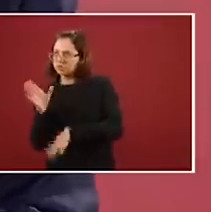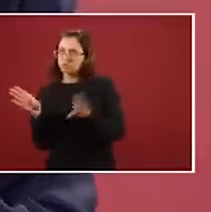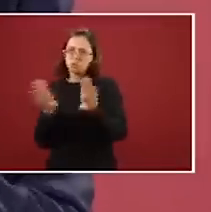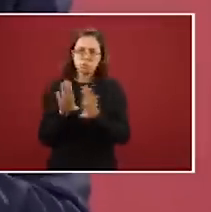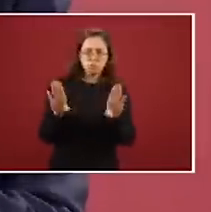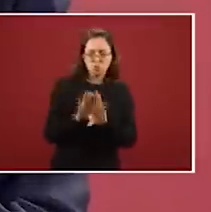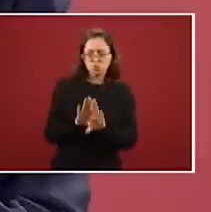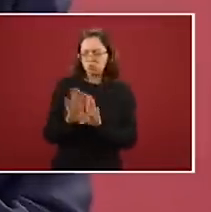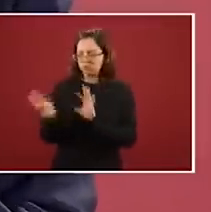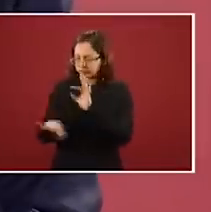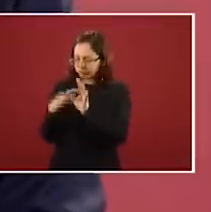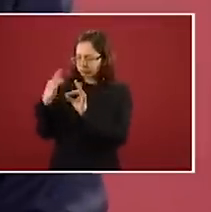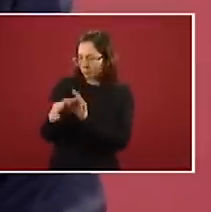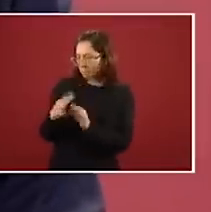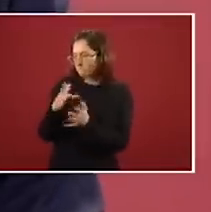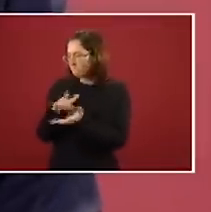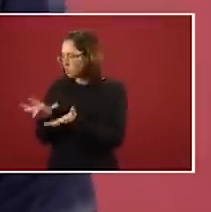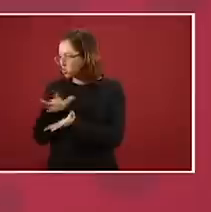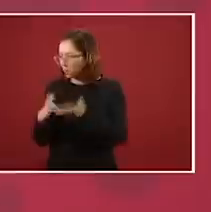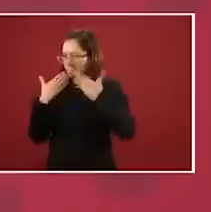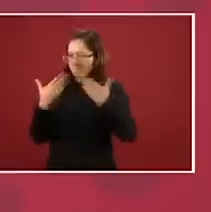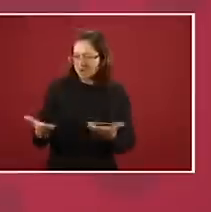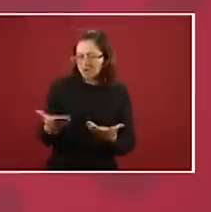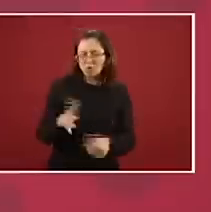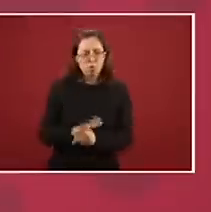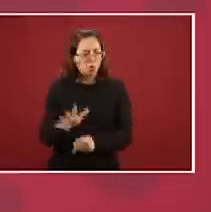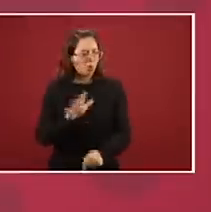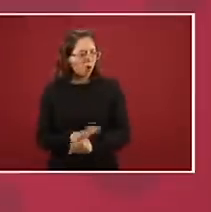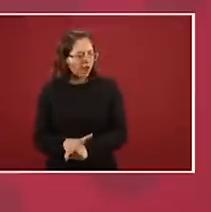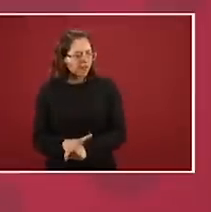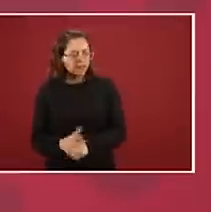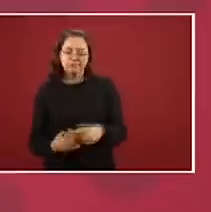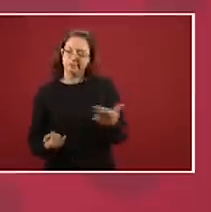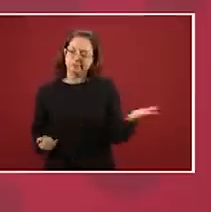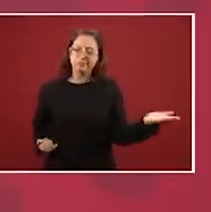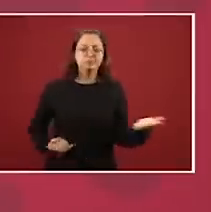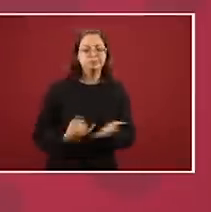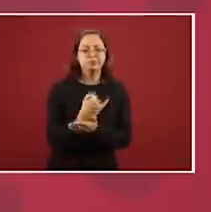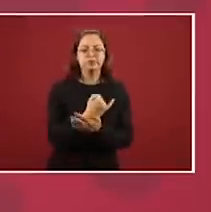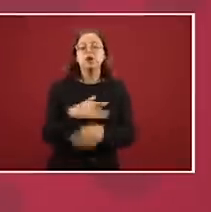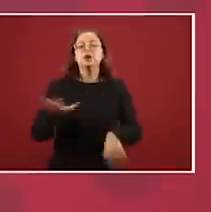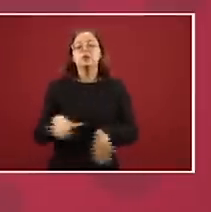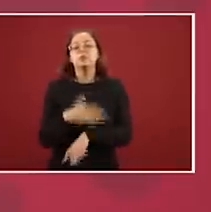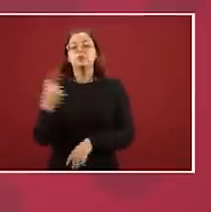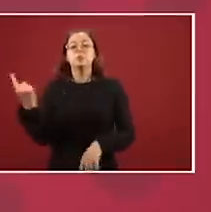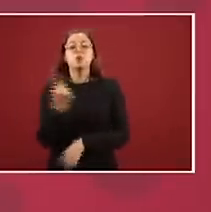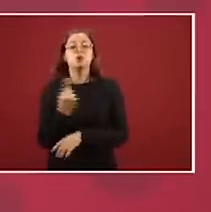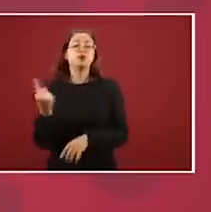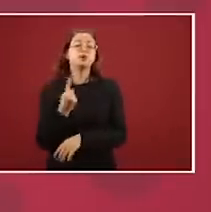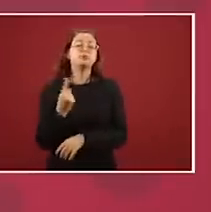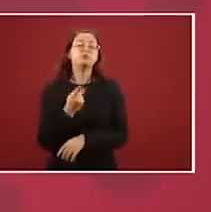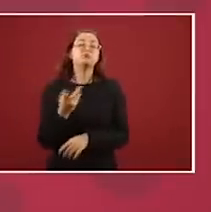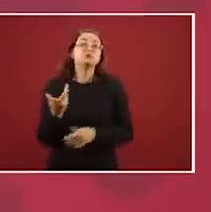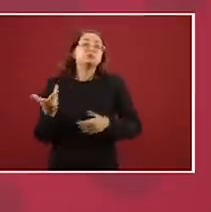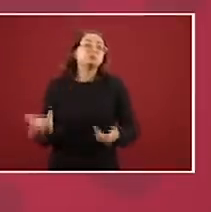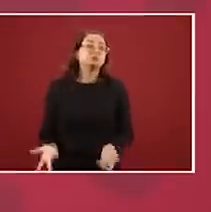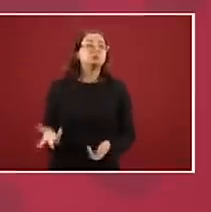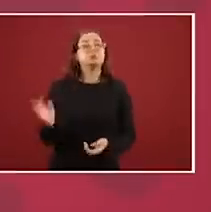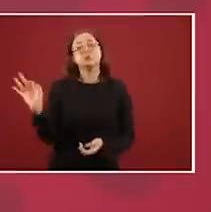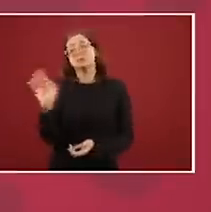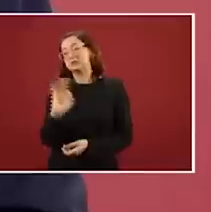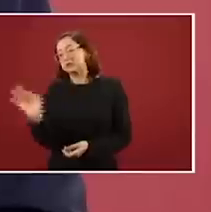cómo ser más eficaces en el apoyo al campo, porque pueden haber